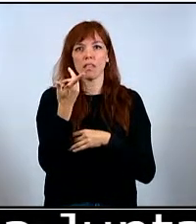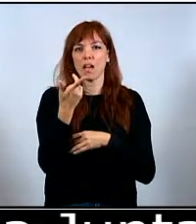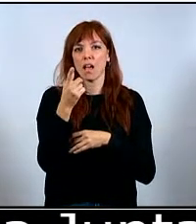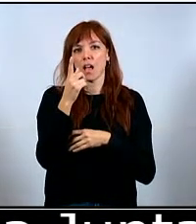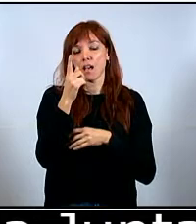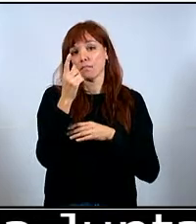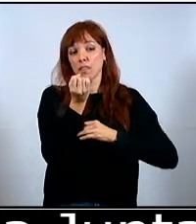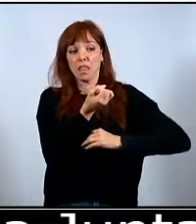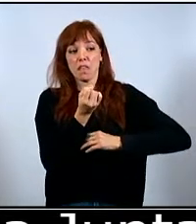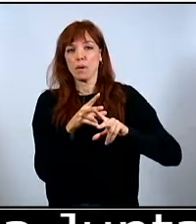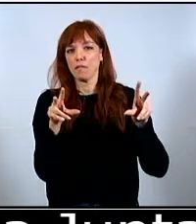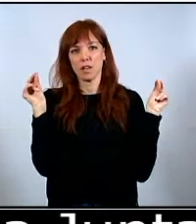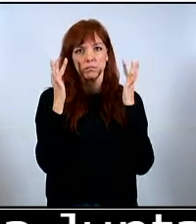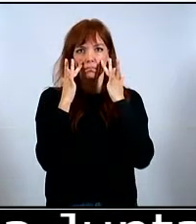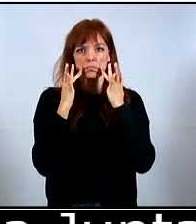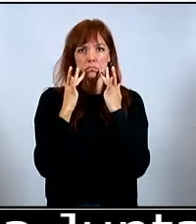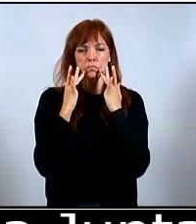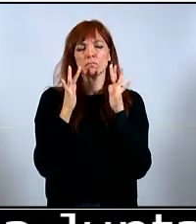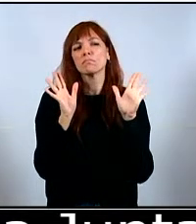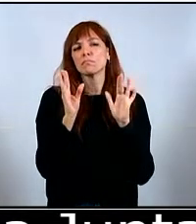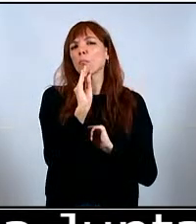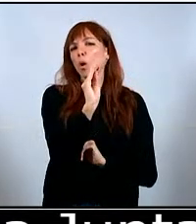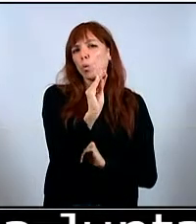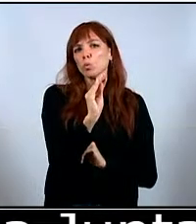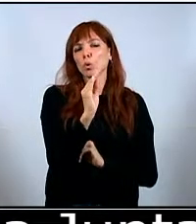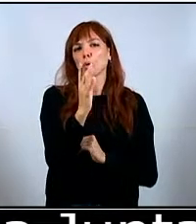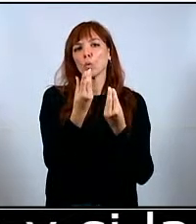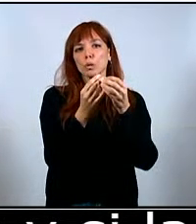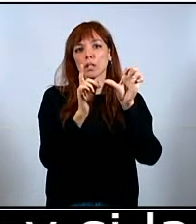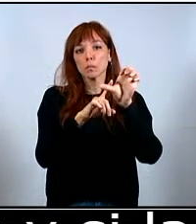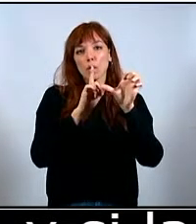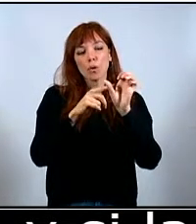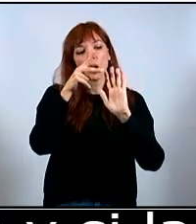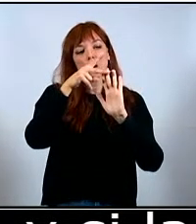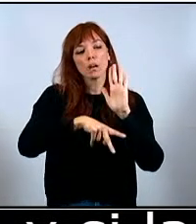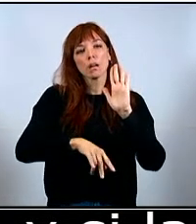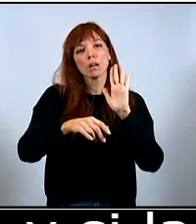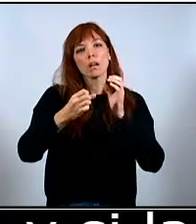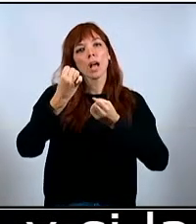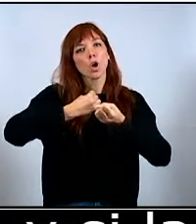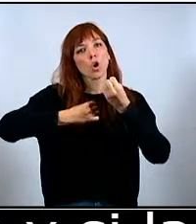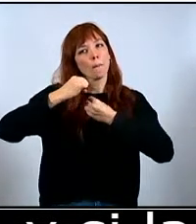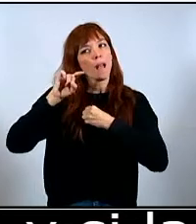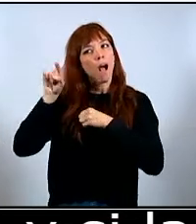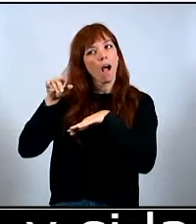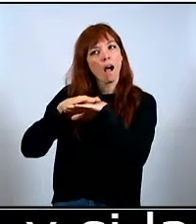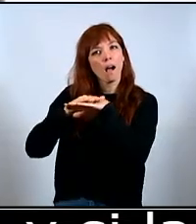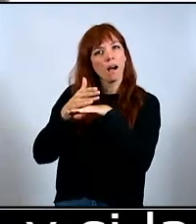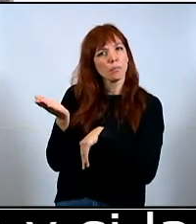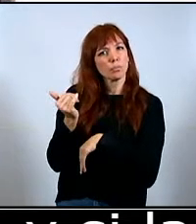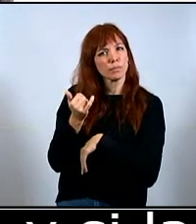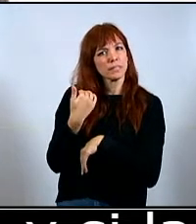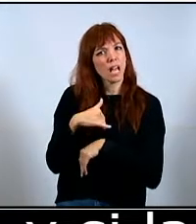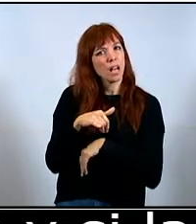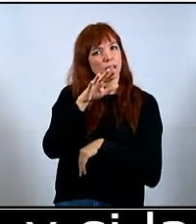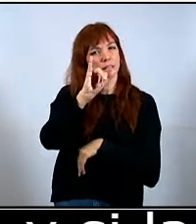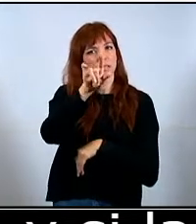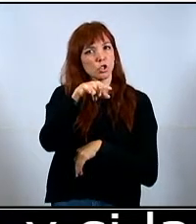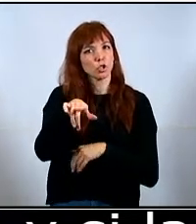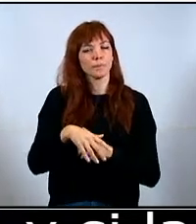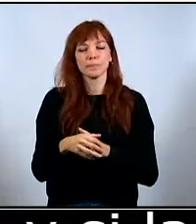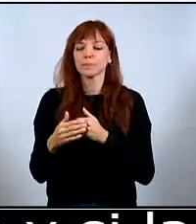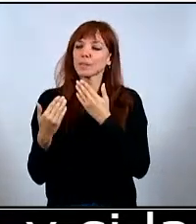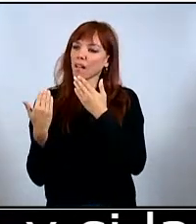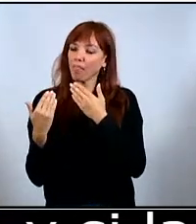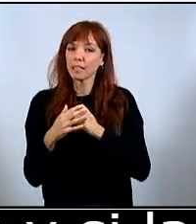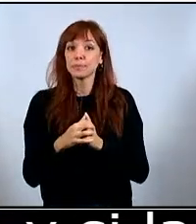año, y si la Junta dispone ya del cuadro macroeconómico que les tiene que facilitar el Estado para poder elaborarlo. Muchas gracias.